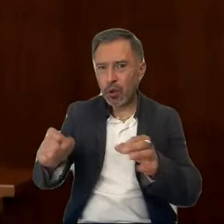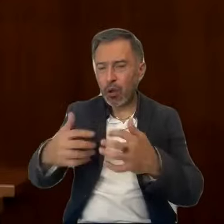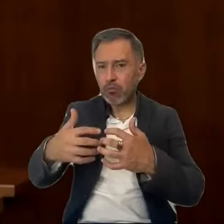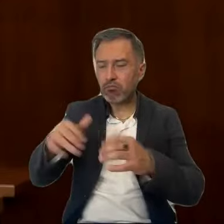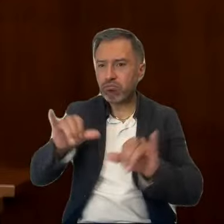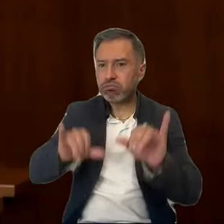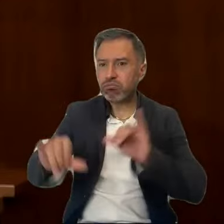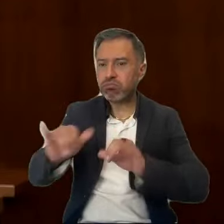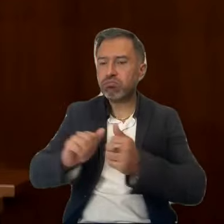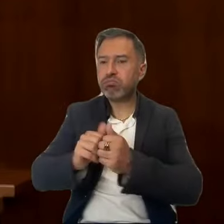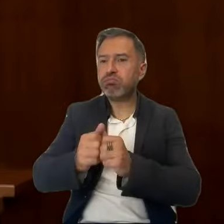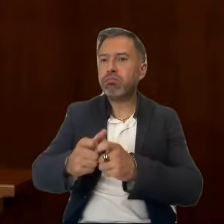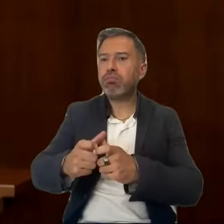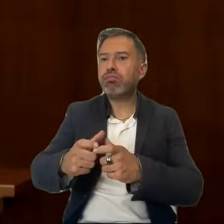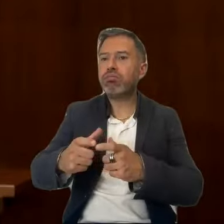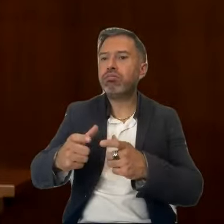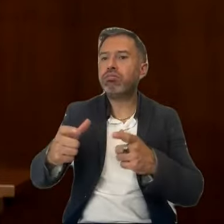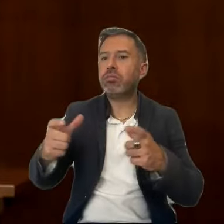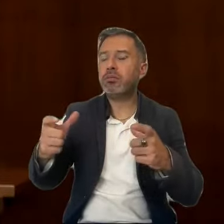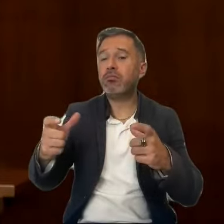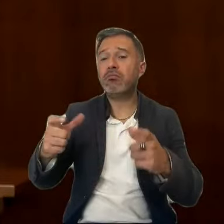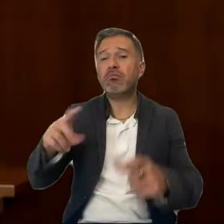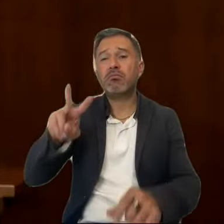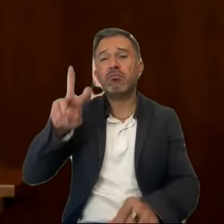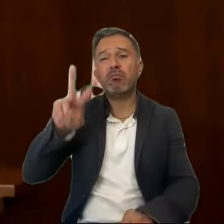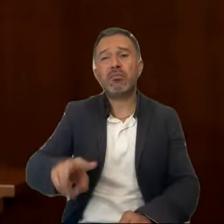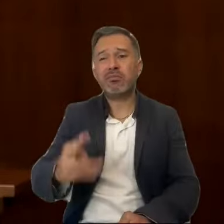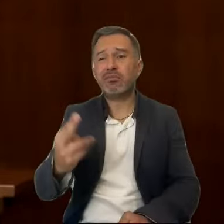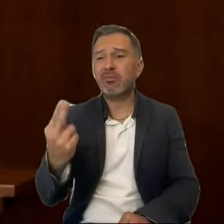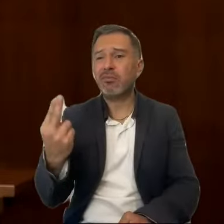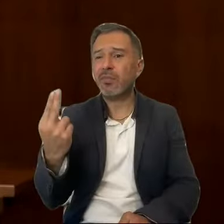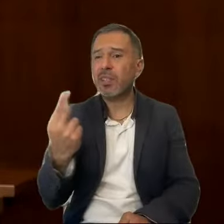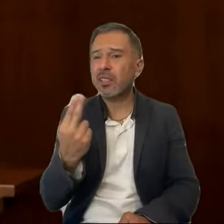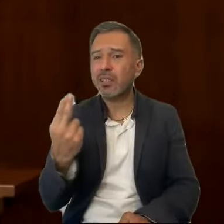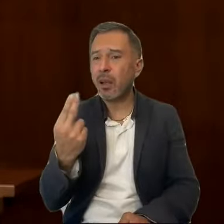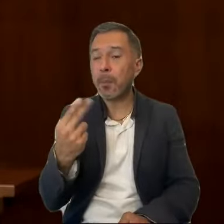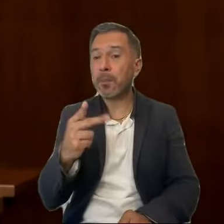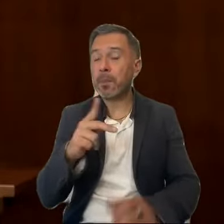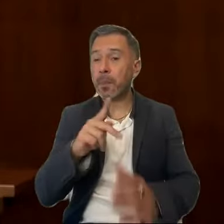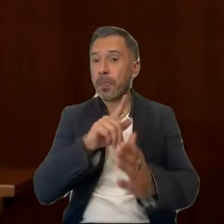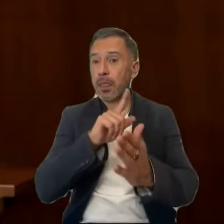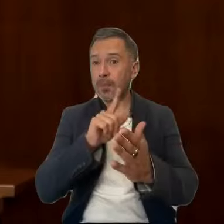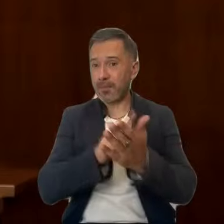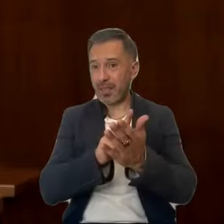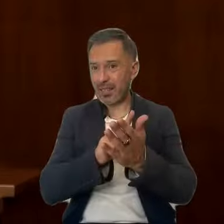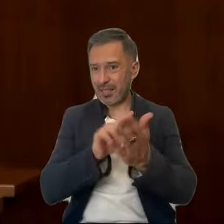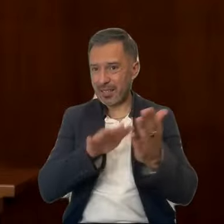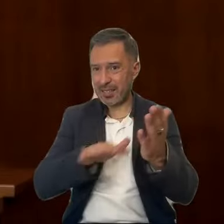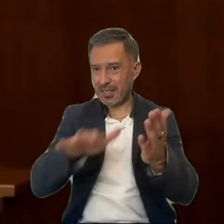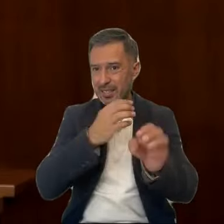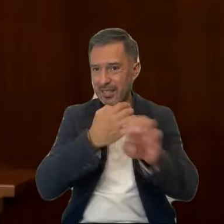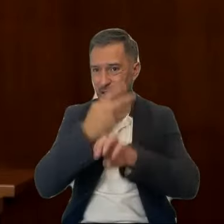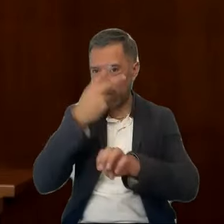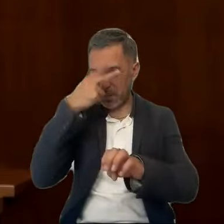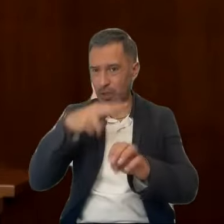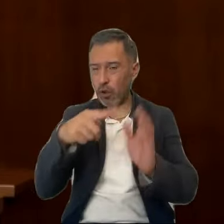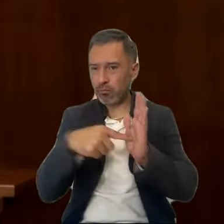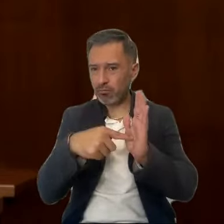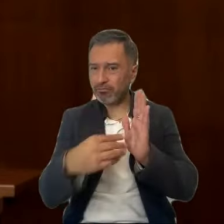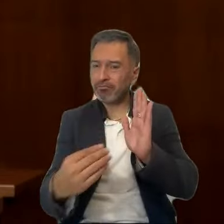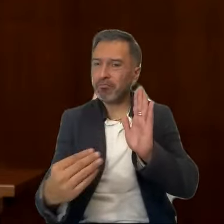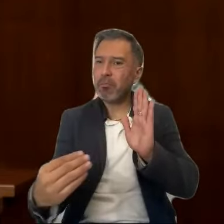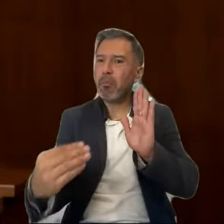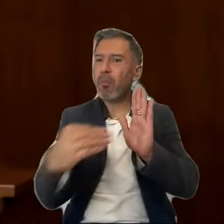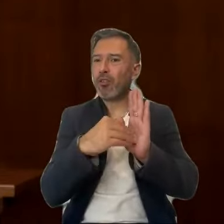es necesario que dentro del andamiaje jurídico estatal se proyecte una ley específica